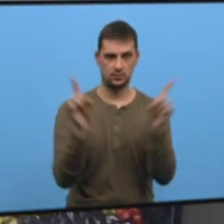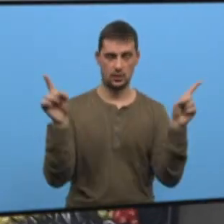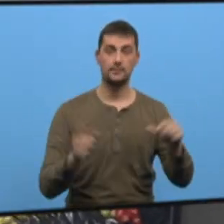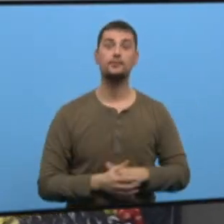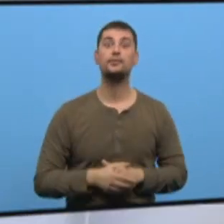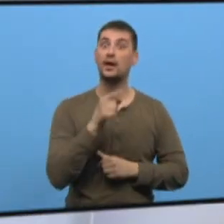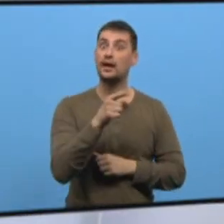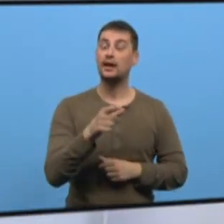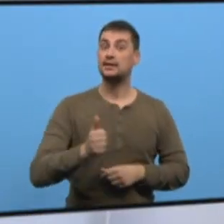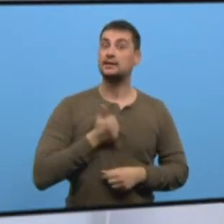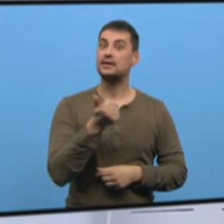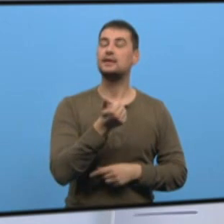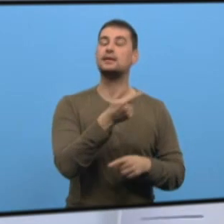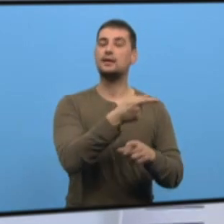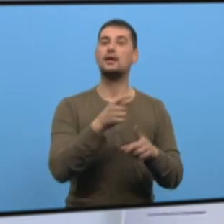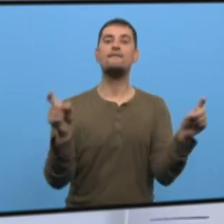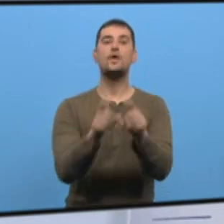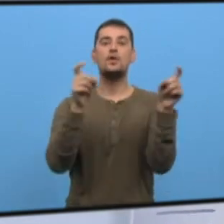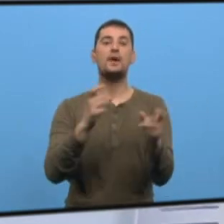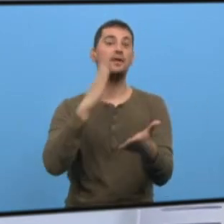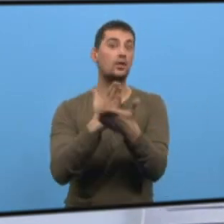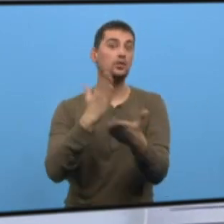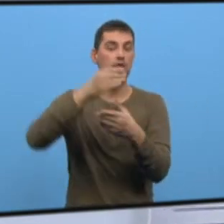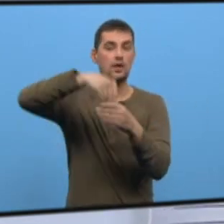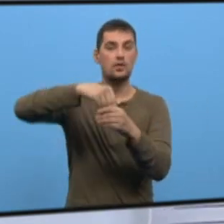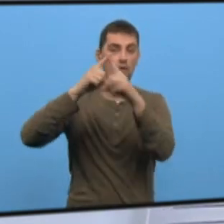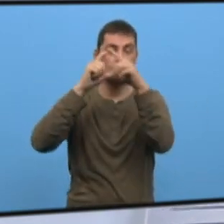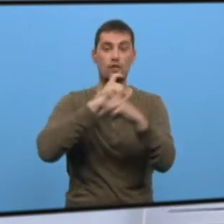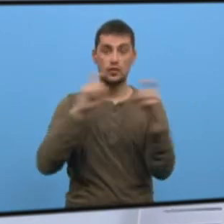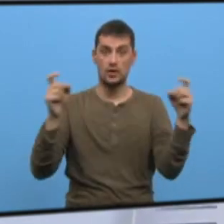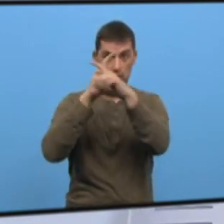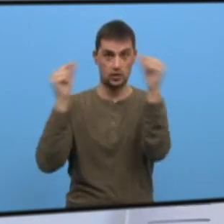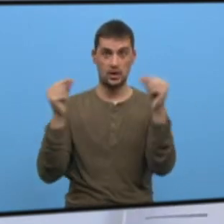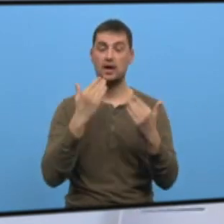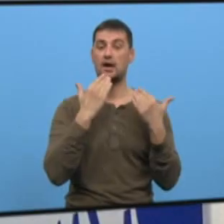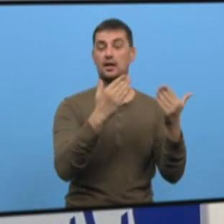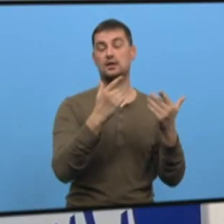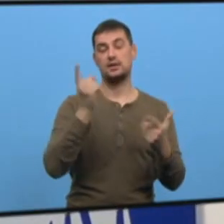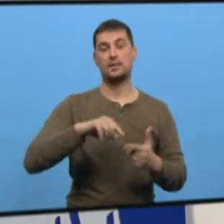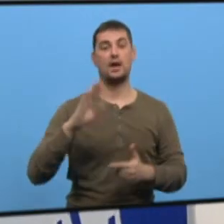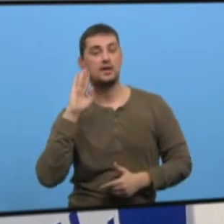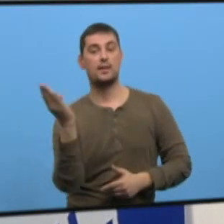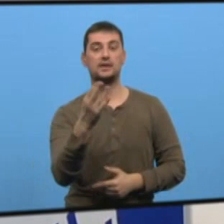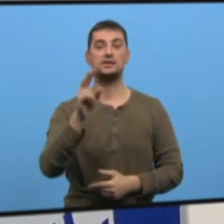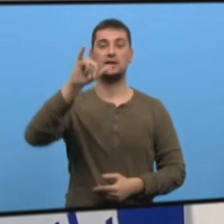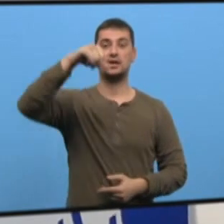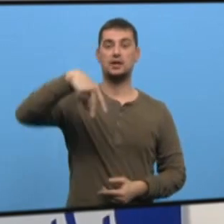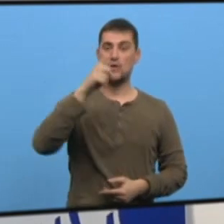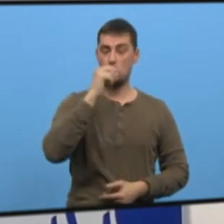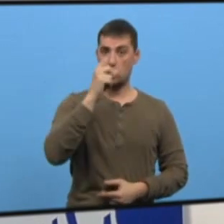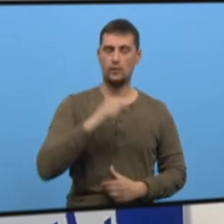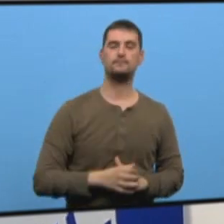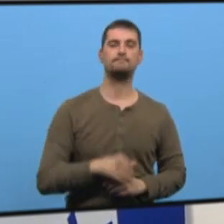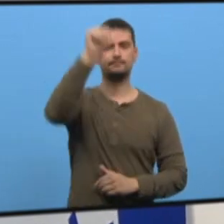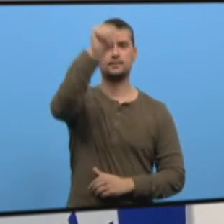nesta ocasión informática n dos cursos que imparte a fundación tic a través ino por Quiero aprender informática porque